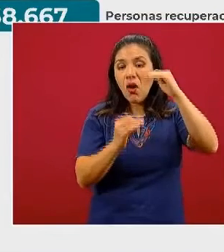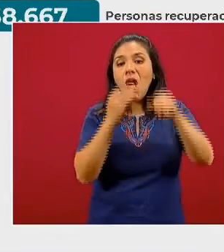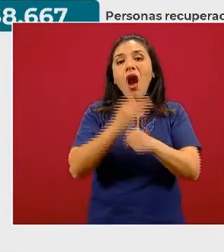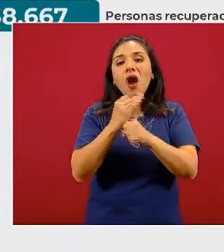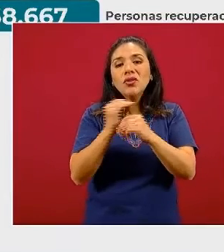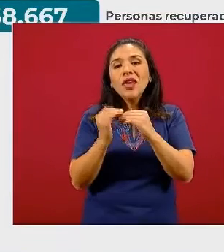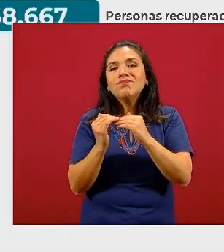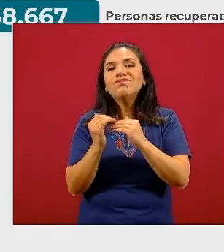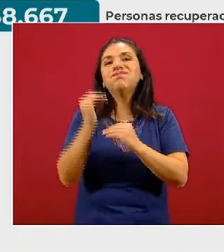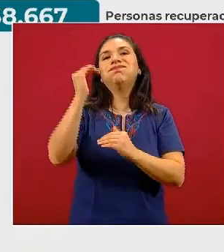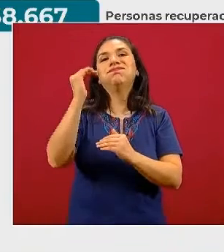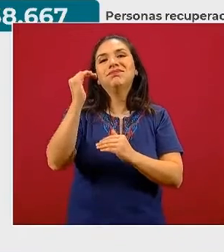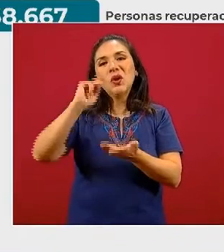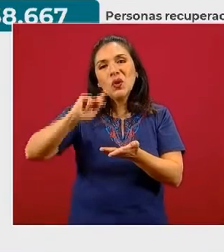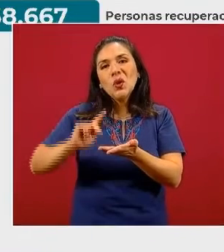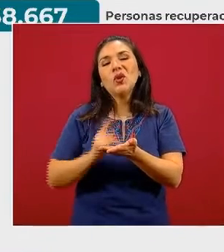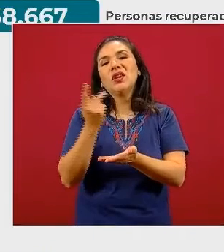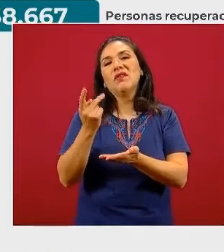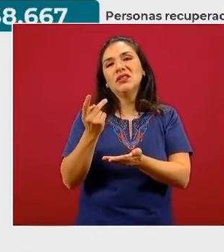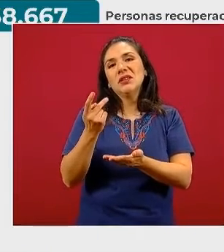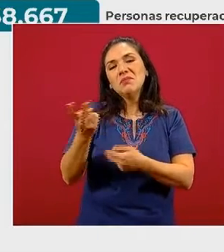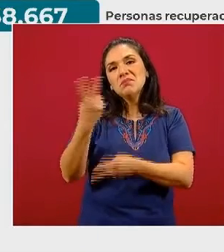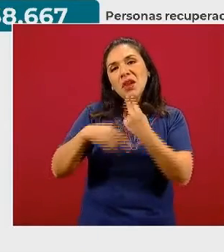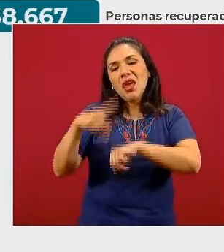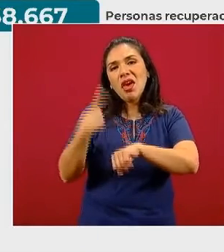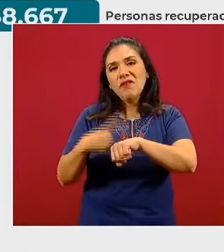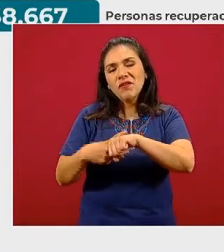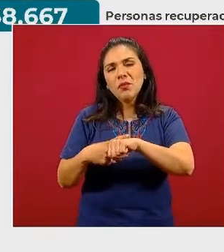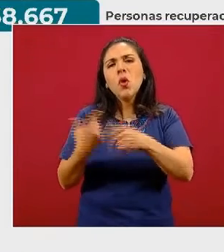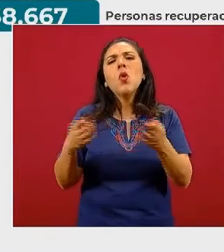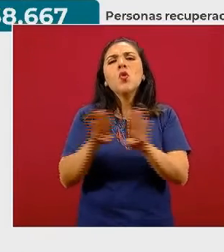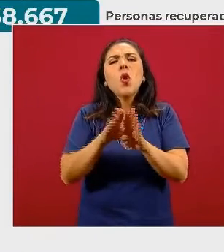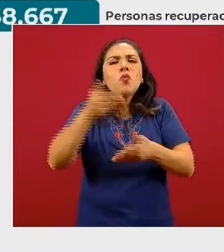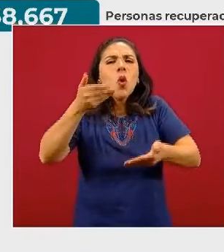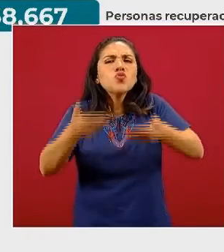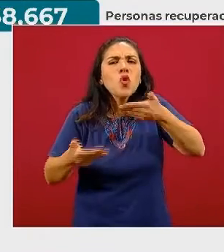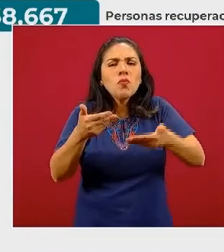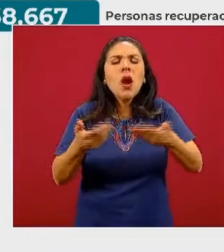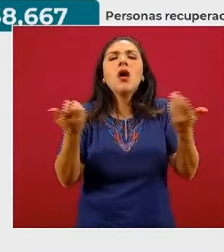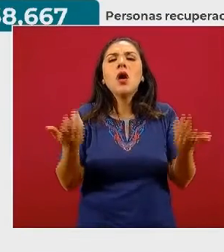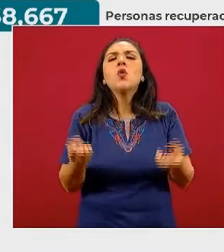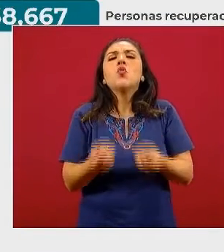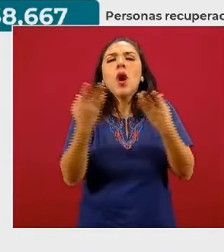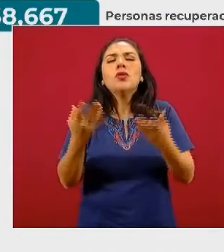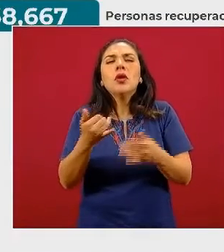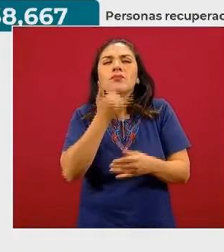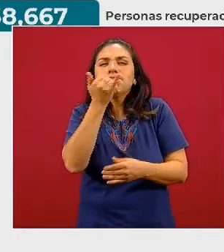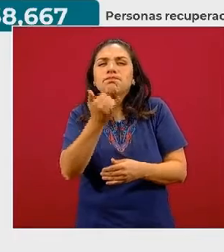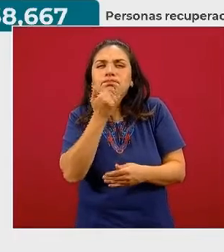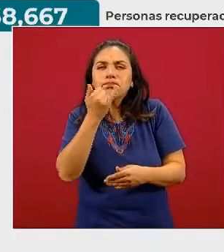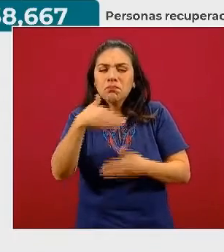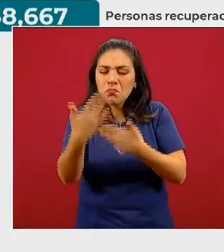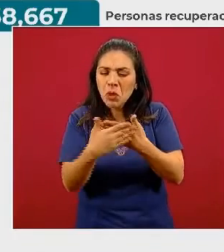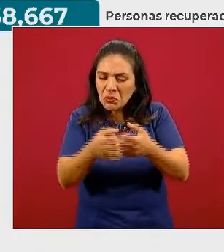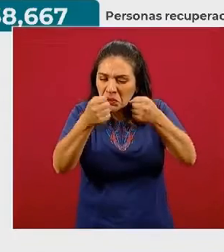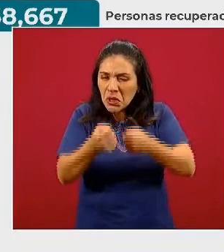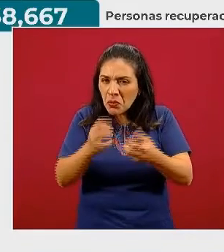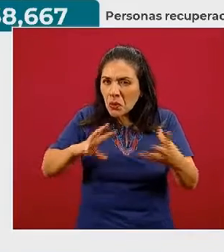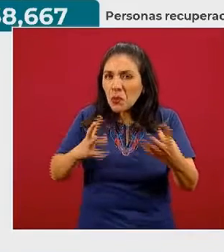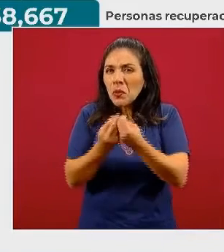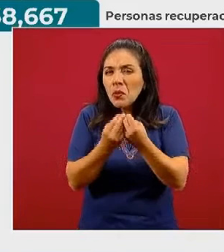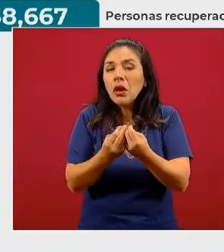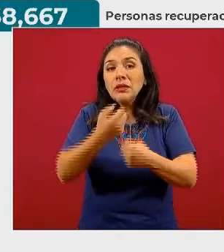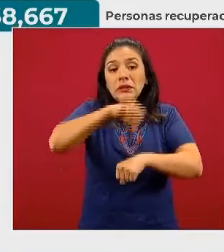a un aumento en el número de casos. ¿En qué comparación? En el número de casos estimados de la semana